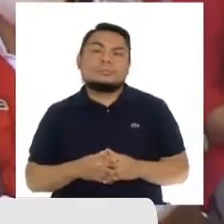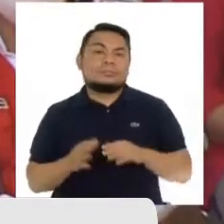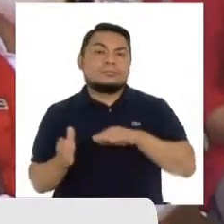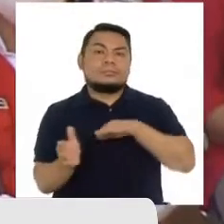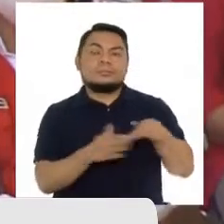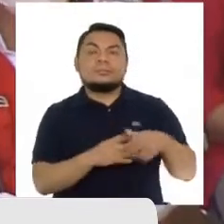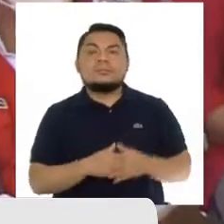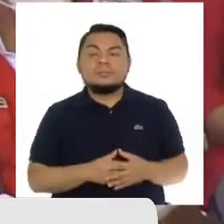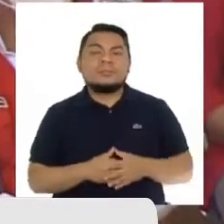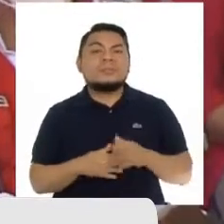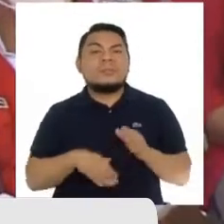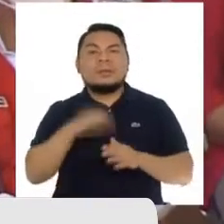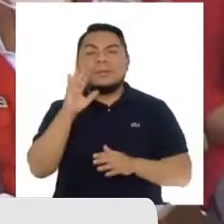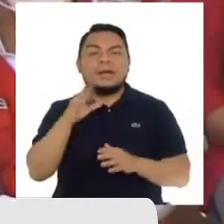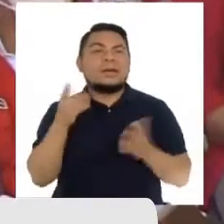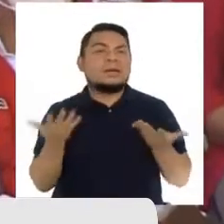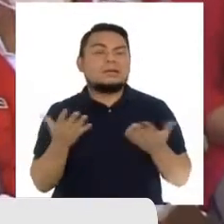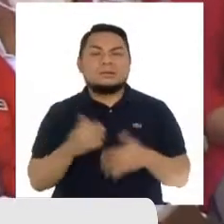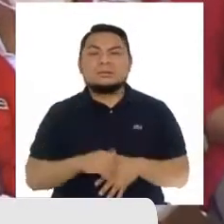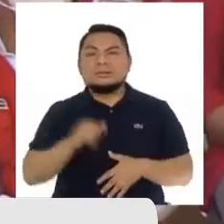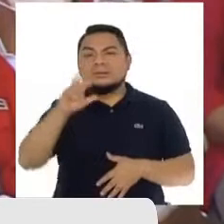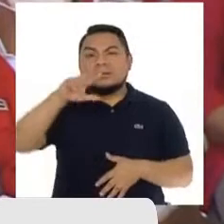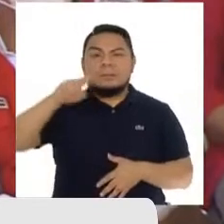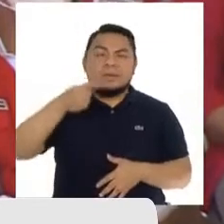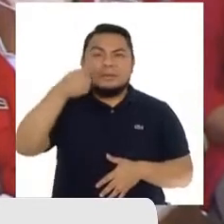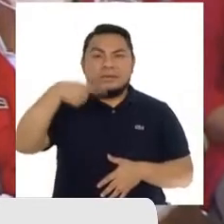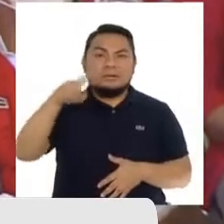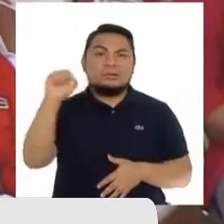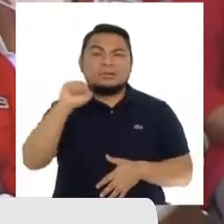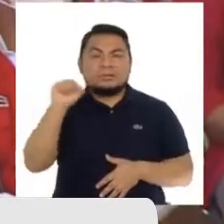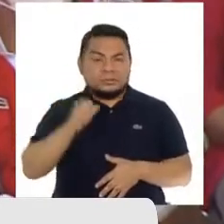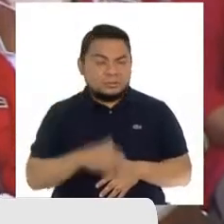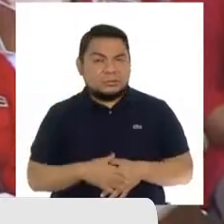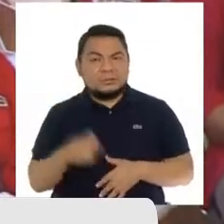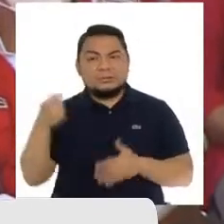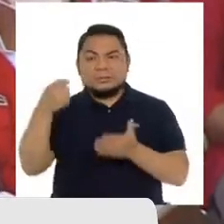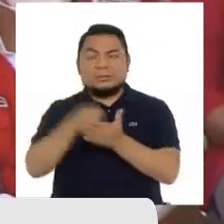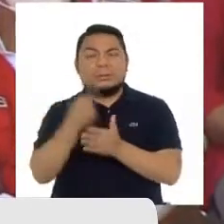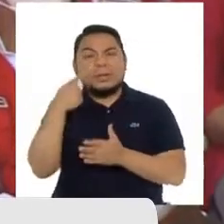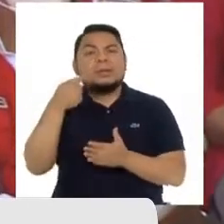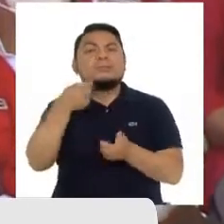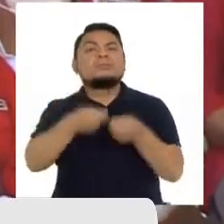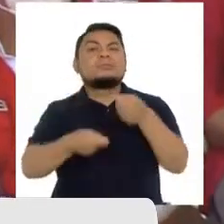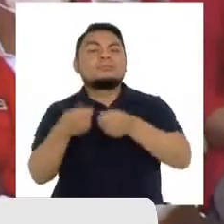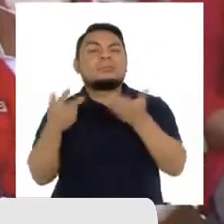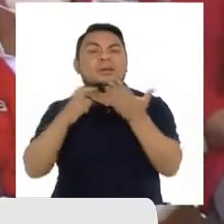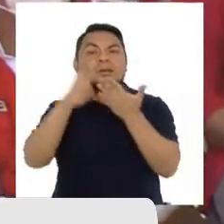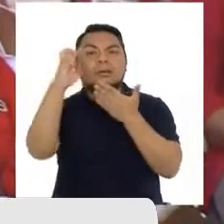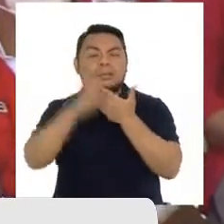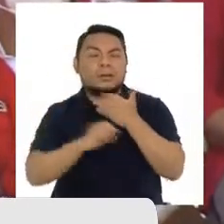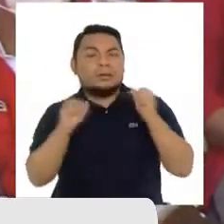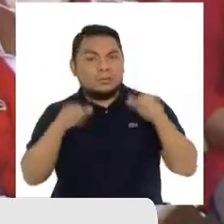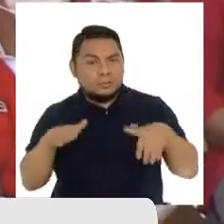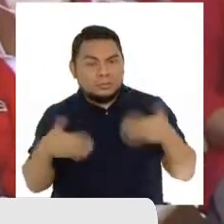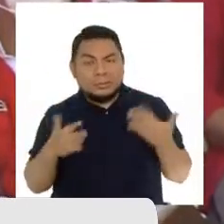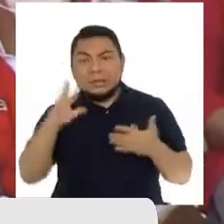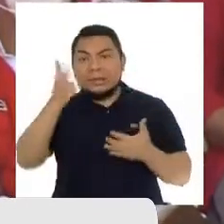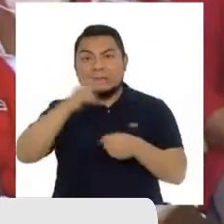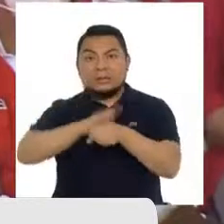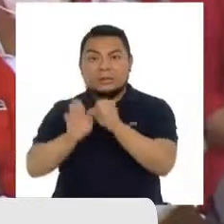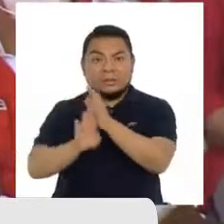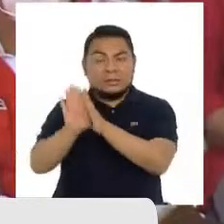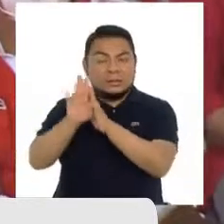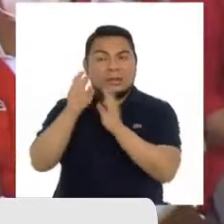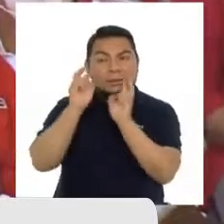de más de tres mil millones de soles para financiar el plan de posible tercera ola